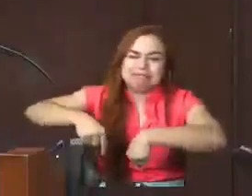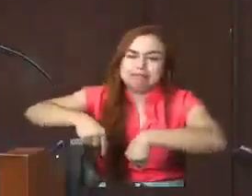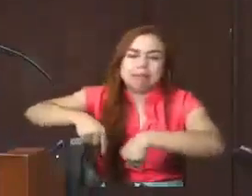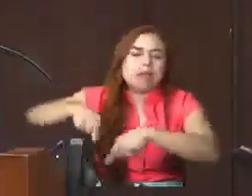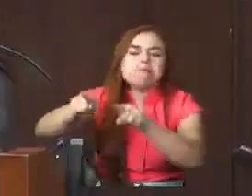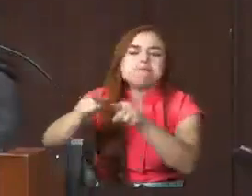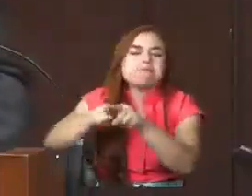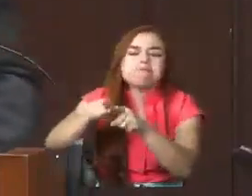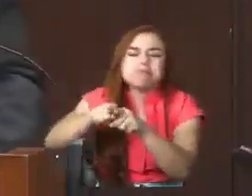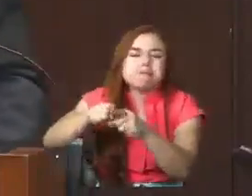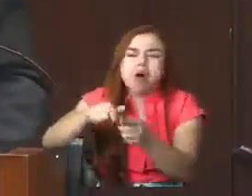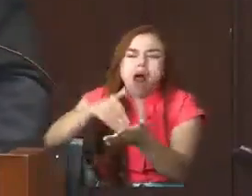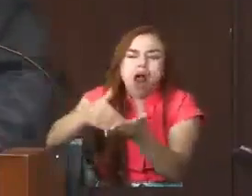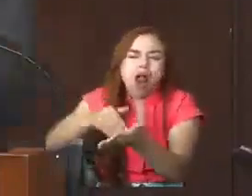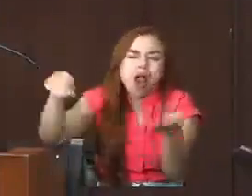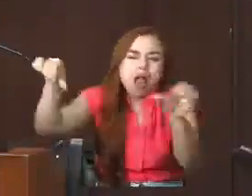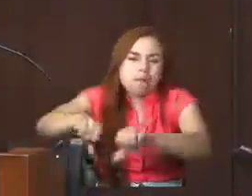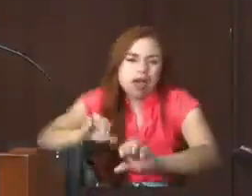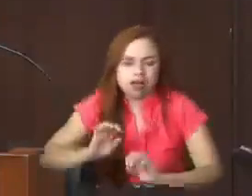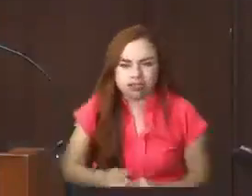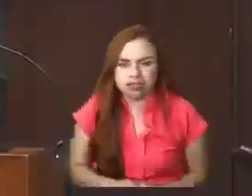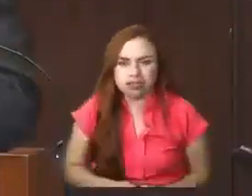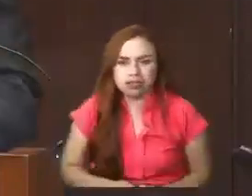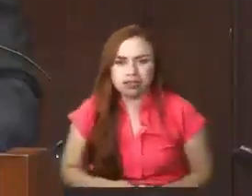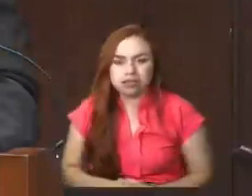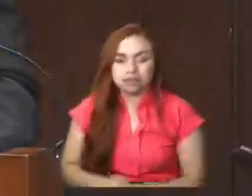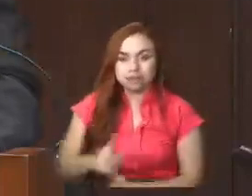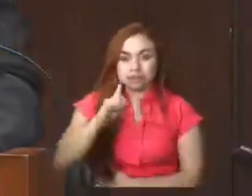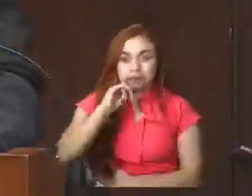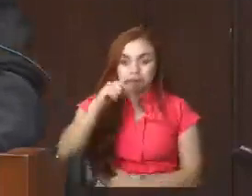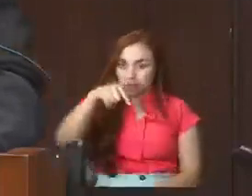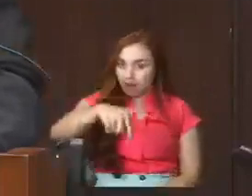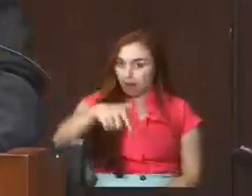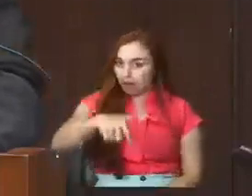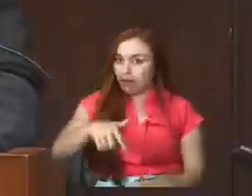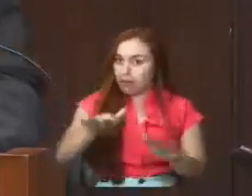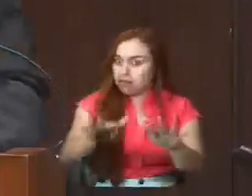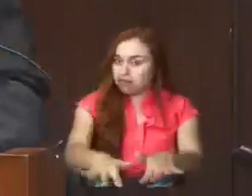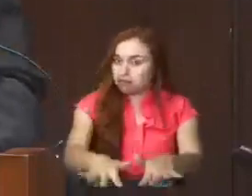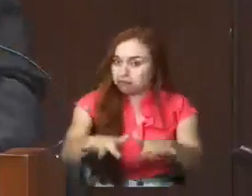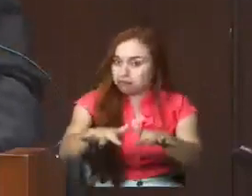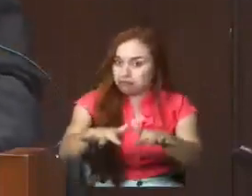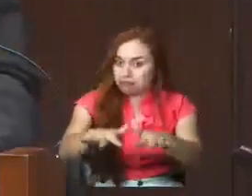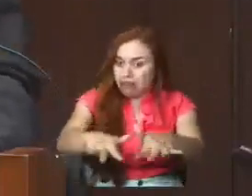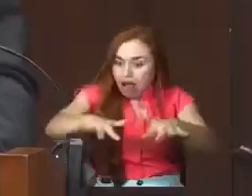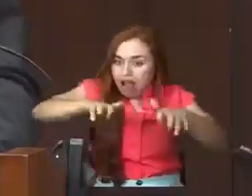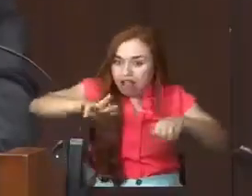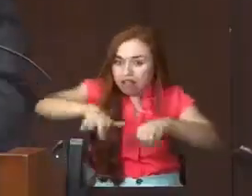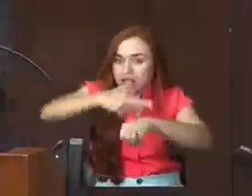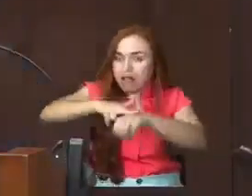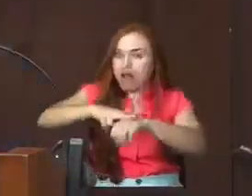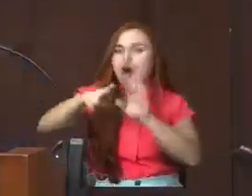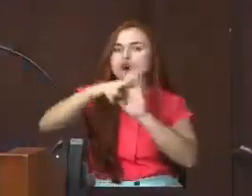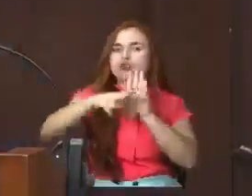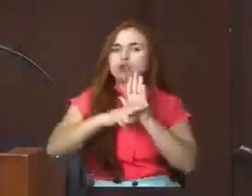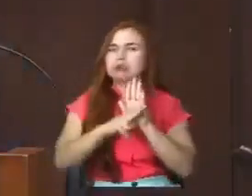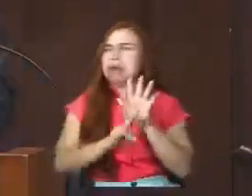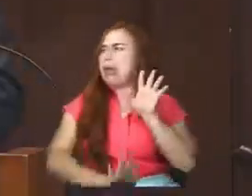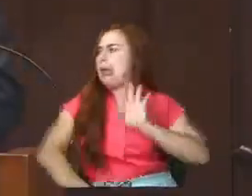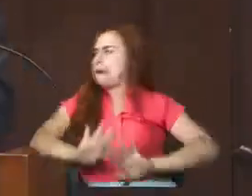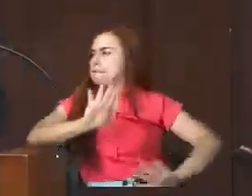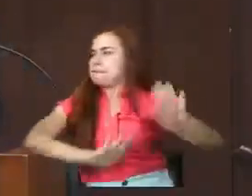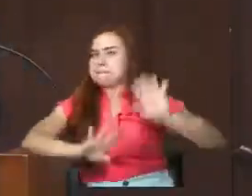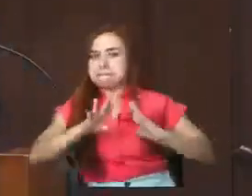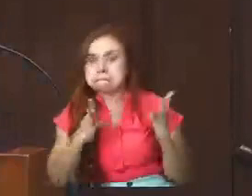de su inconsistencia. Nosotros no le tememos a ninguna norma que venga a disponer contra esos principios, incluyendo